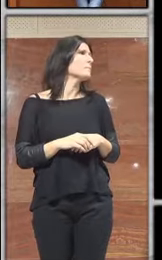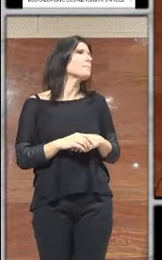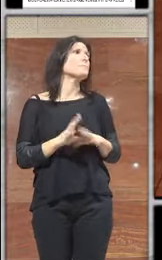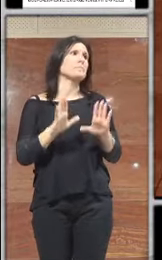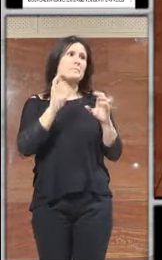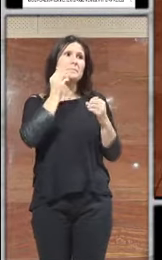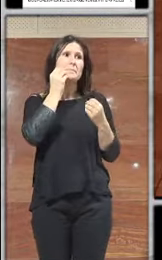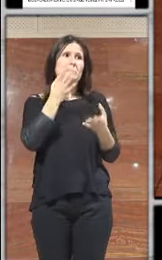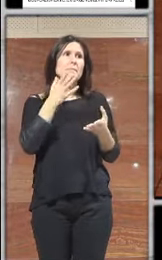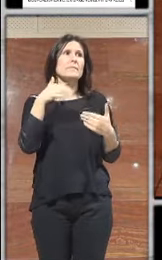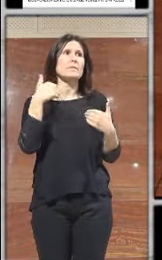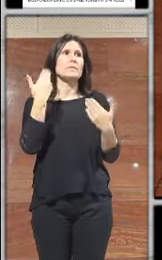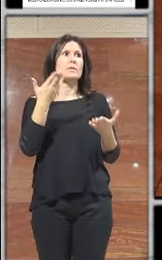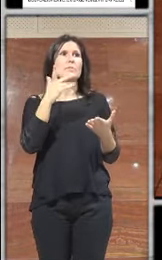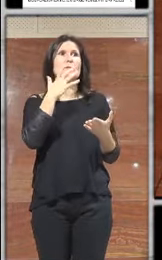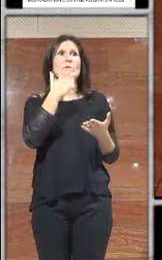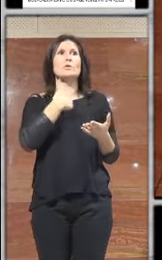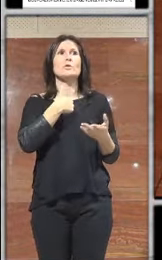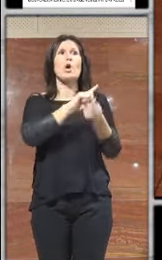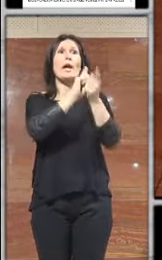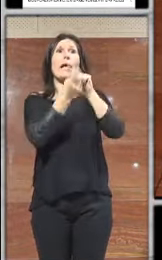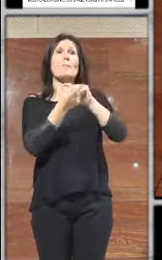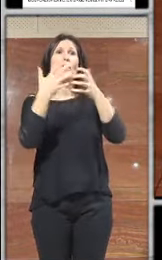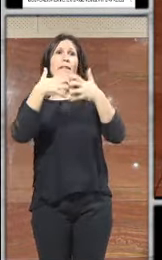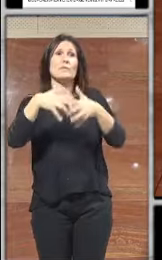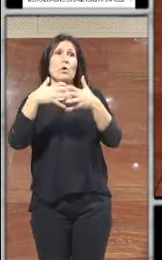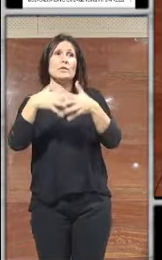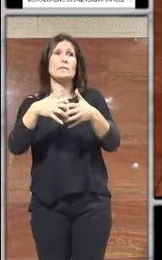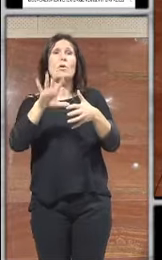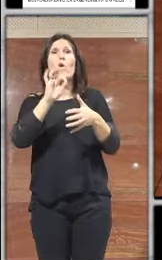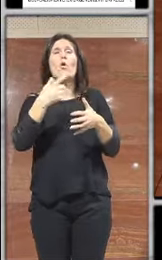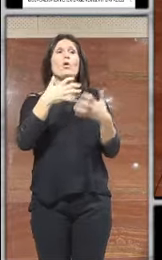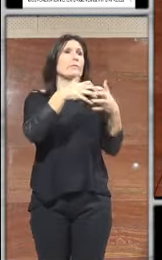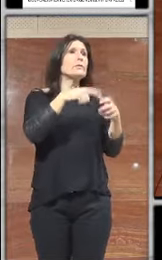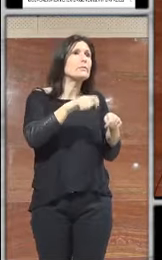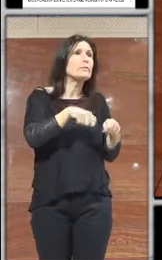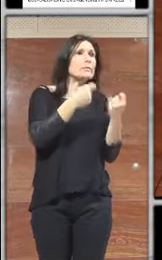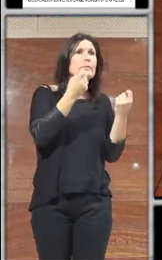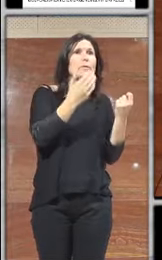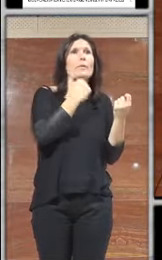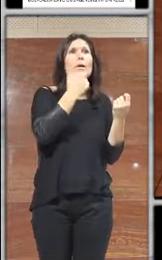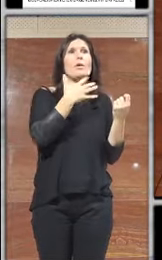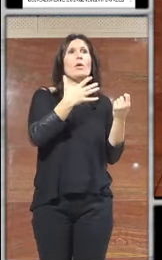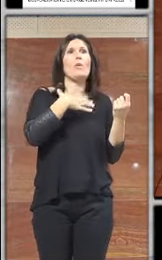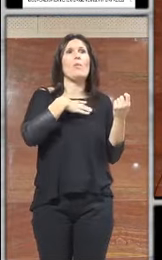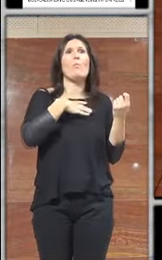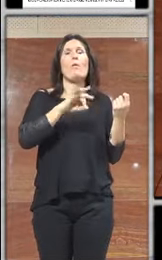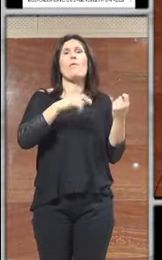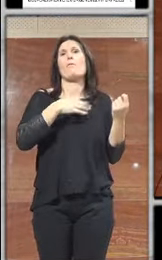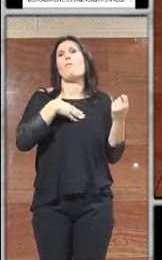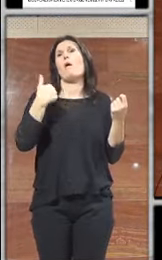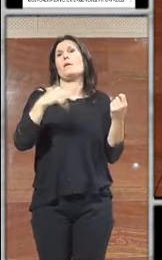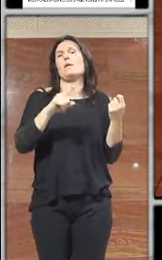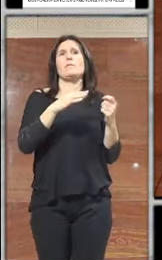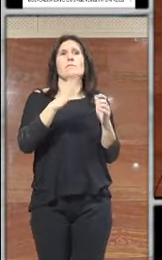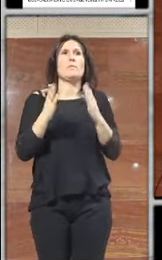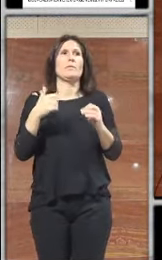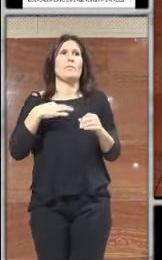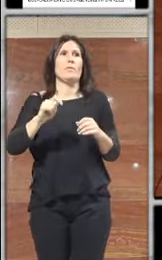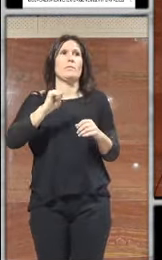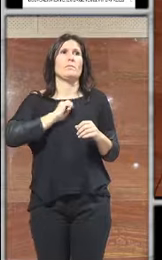Bien, entonces, bueno, pues que si yo cambio de dispositivo o se me estropea el dispositivo o tal, pues que lo tenga en cualquier momento. ¿Cuántas personas